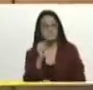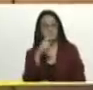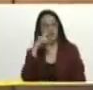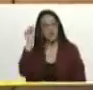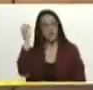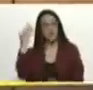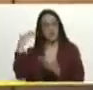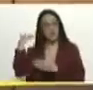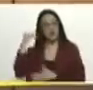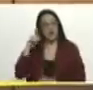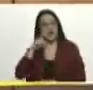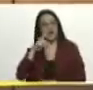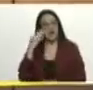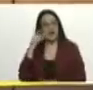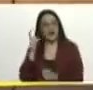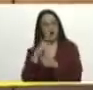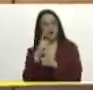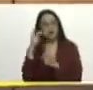de agosto